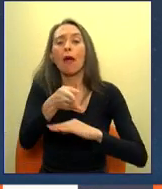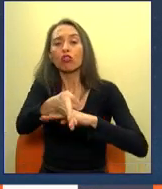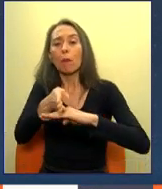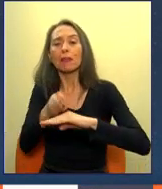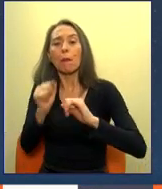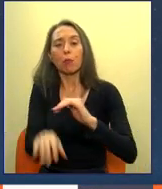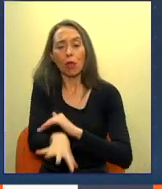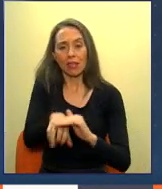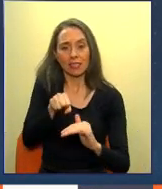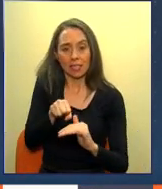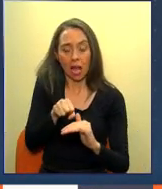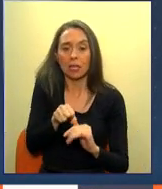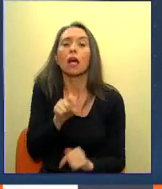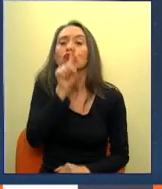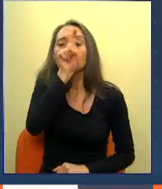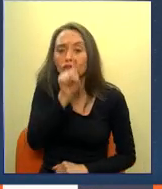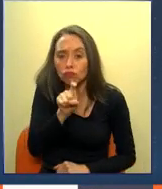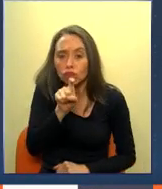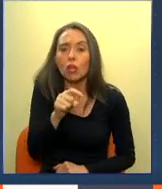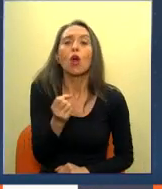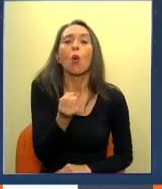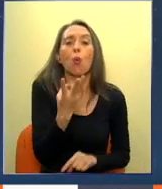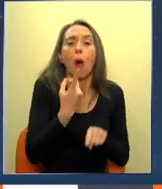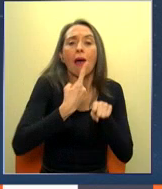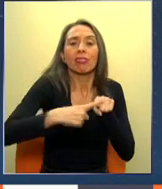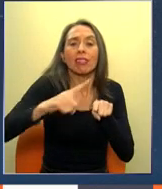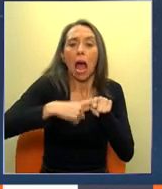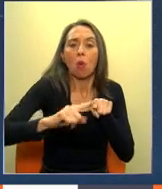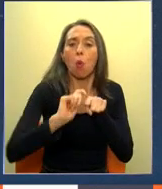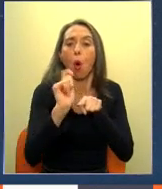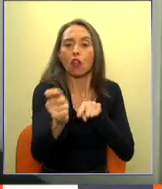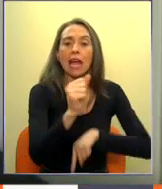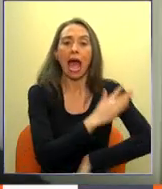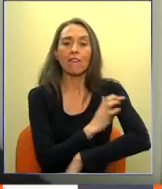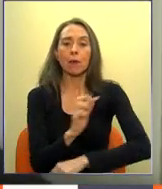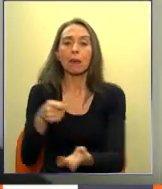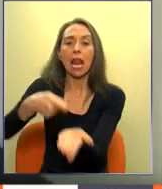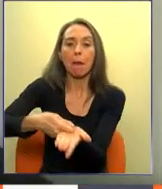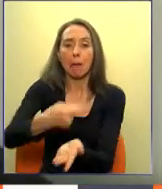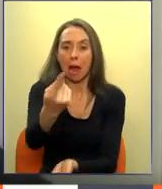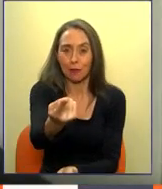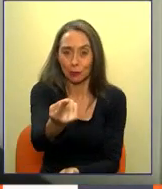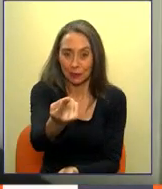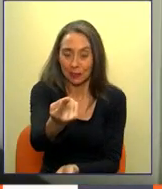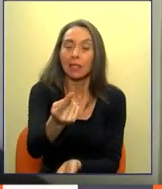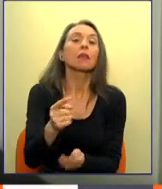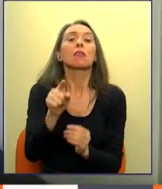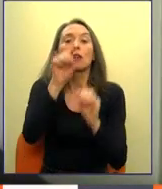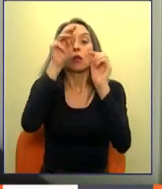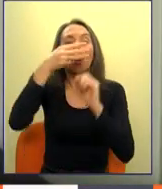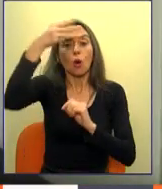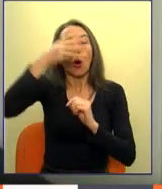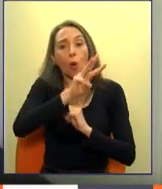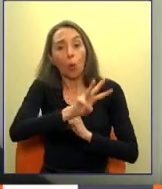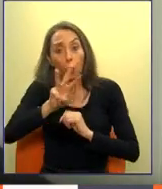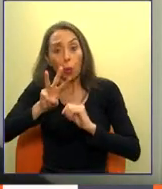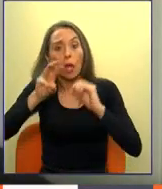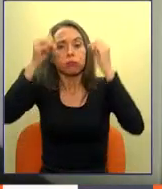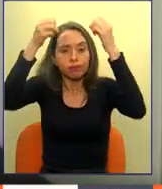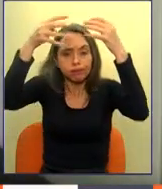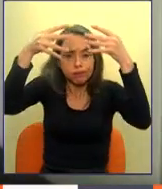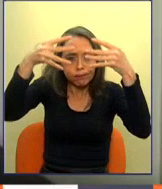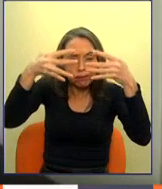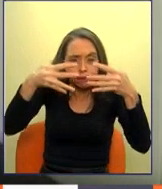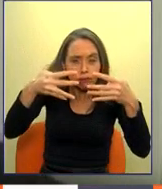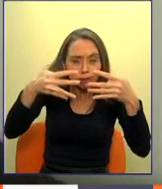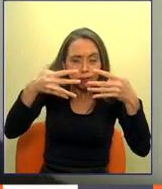Asimismo, aparecerá el número de cuotas en las que le llegará su dinero. Las páginas van a estar reforzadas para que tengan